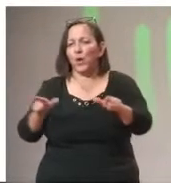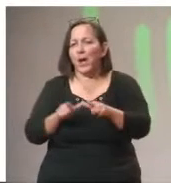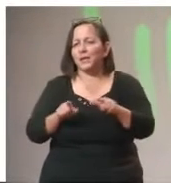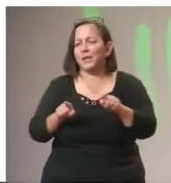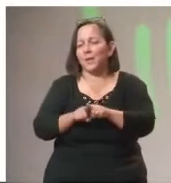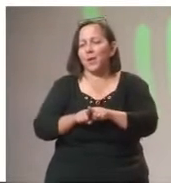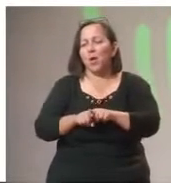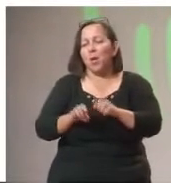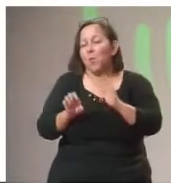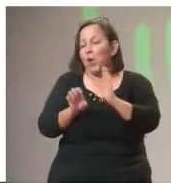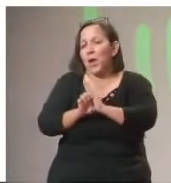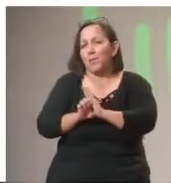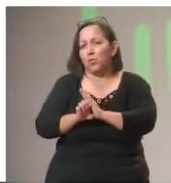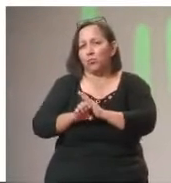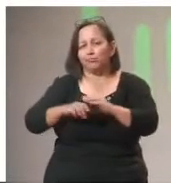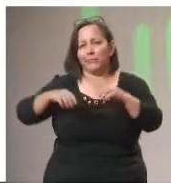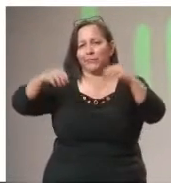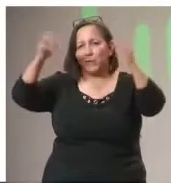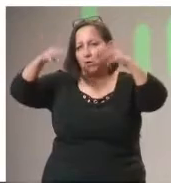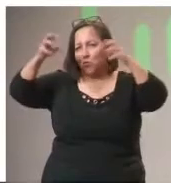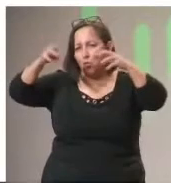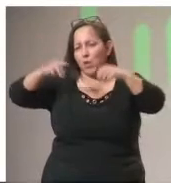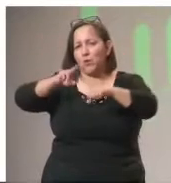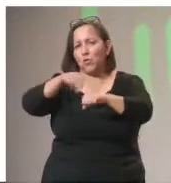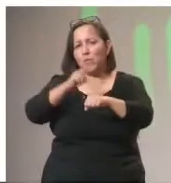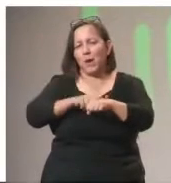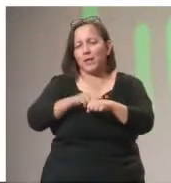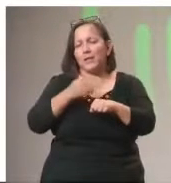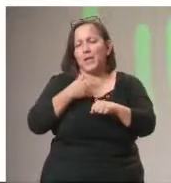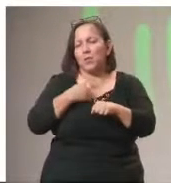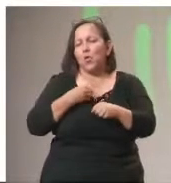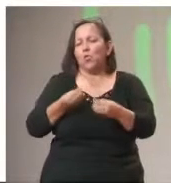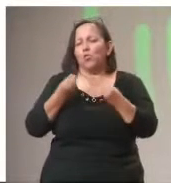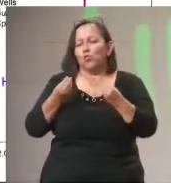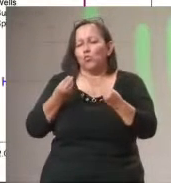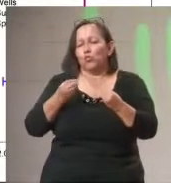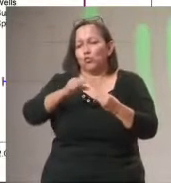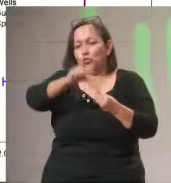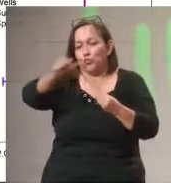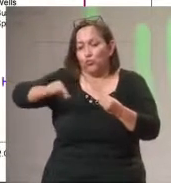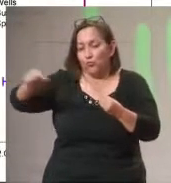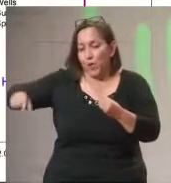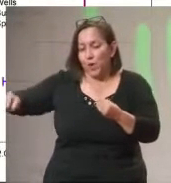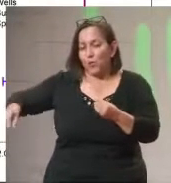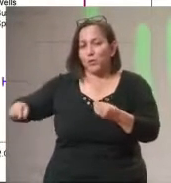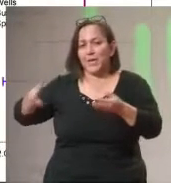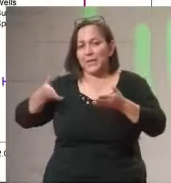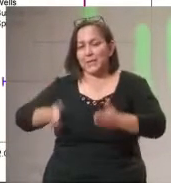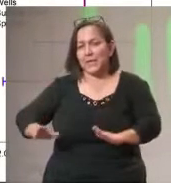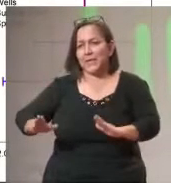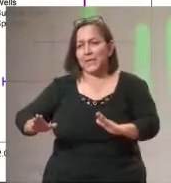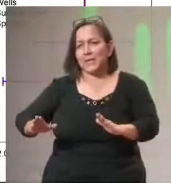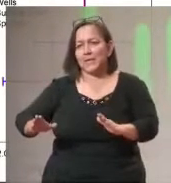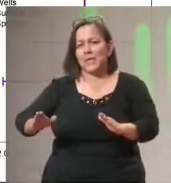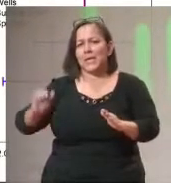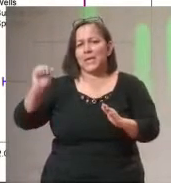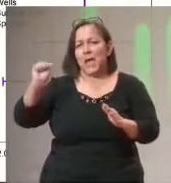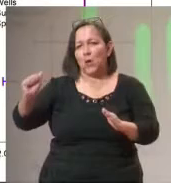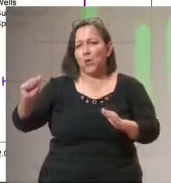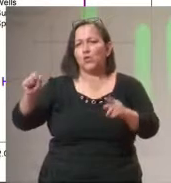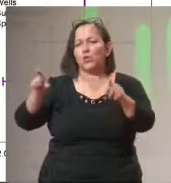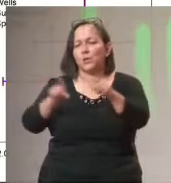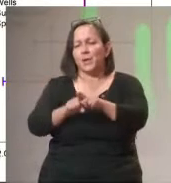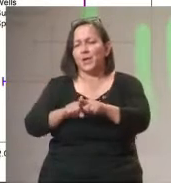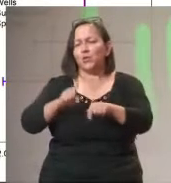tenemos una proporción muy grande de aguas del río y nacientes en el acueducto. Y en una época de